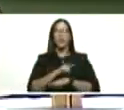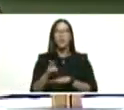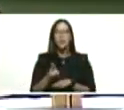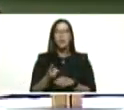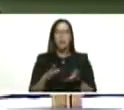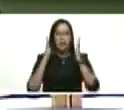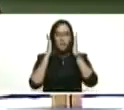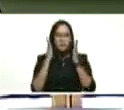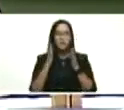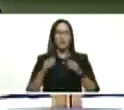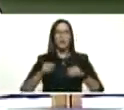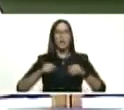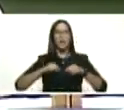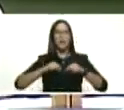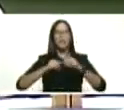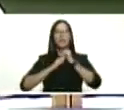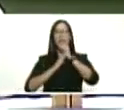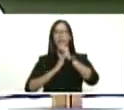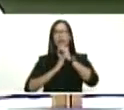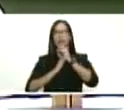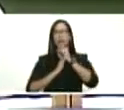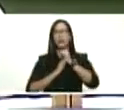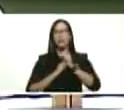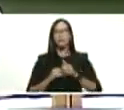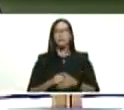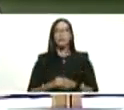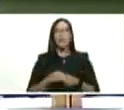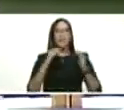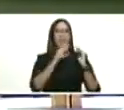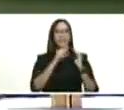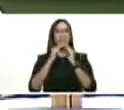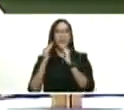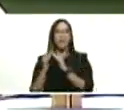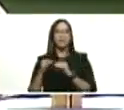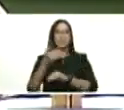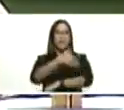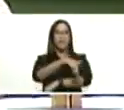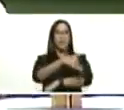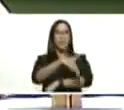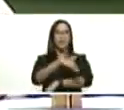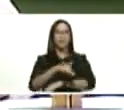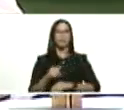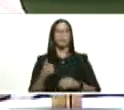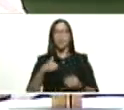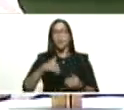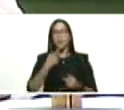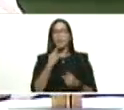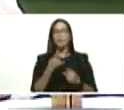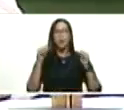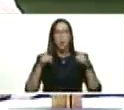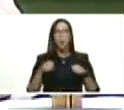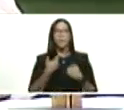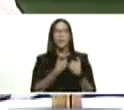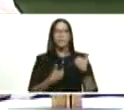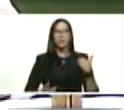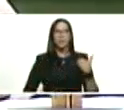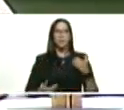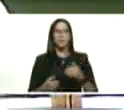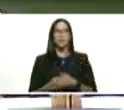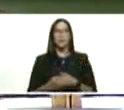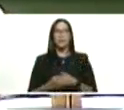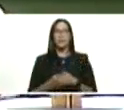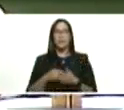el liderazgo, nos obligó a ver los problemas casa por casa, calle por calle. Yo le pudiera decir hoy, presidente, que en